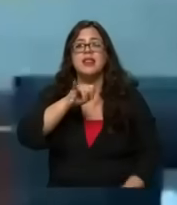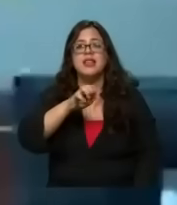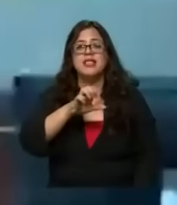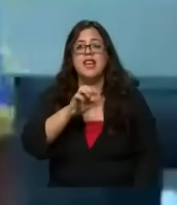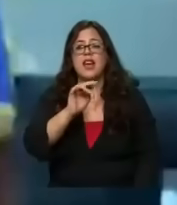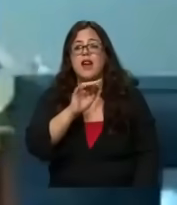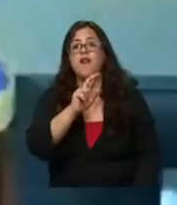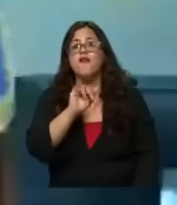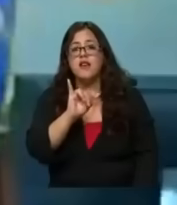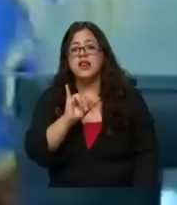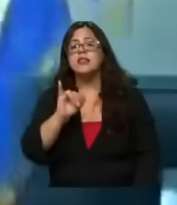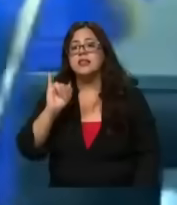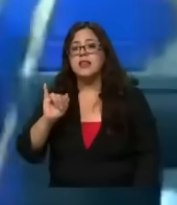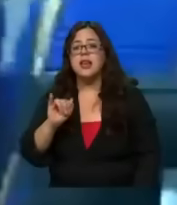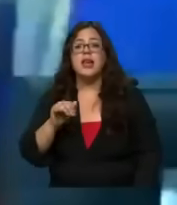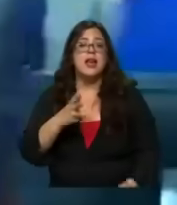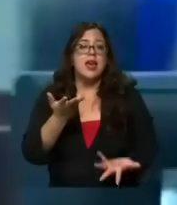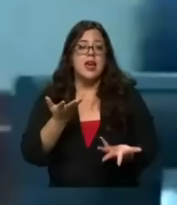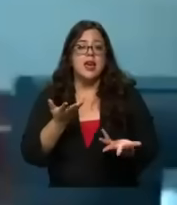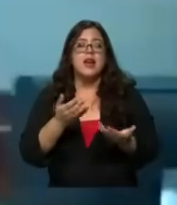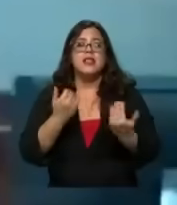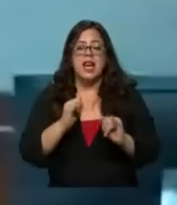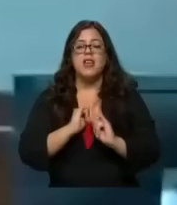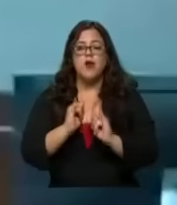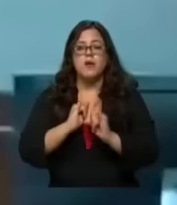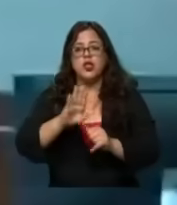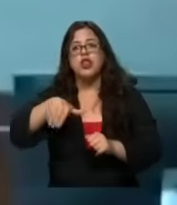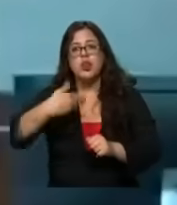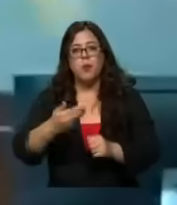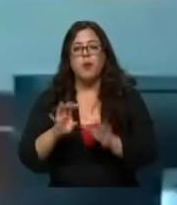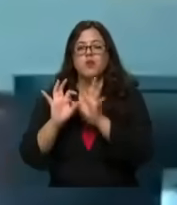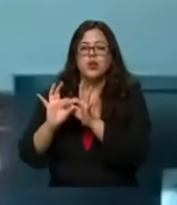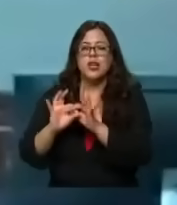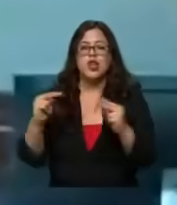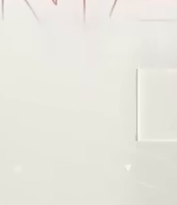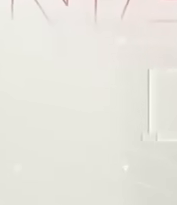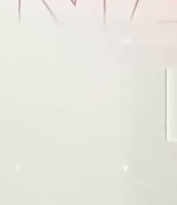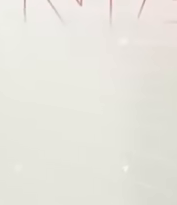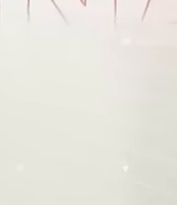a seguir profundizando más informaciones internacionales más adelante. Gracias, Sole. Gracias, Daniel.